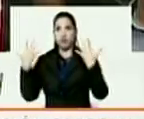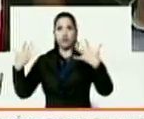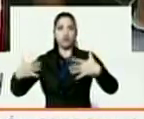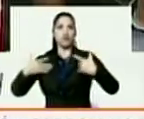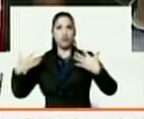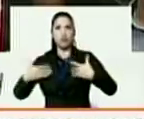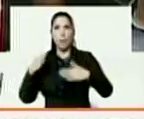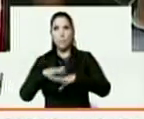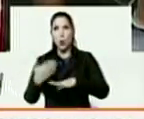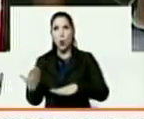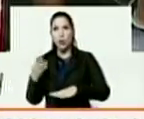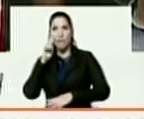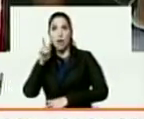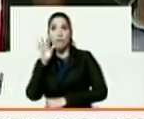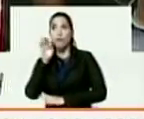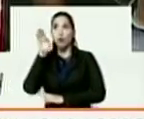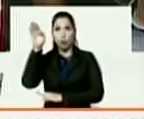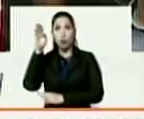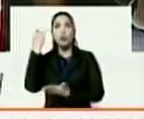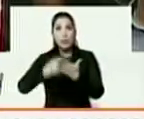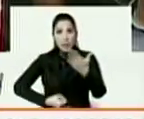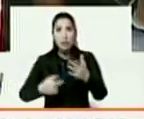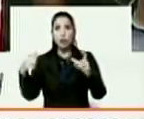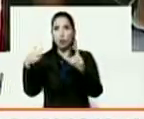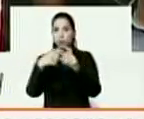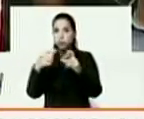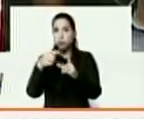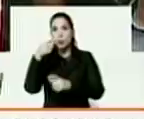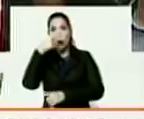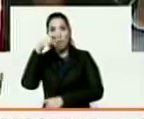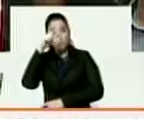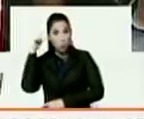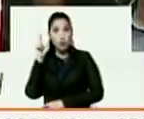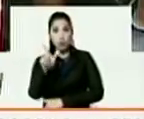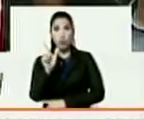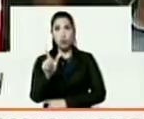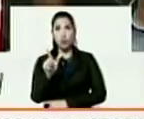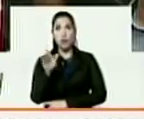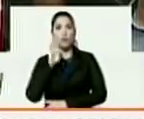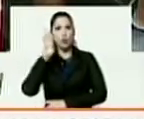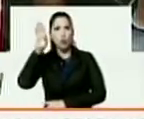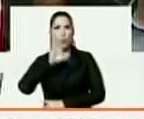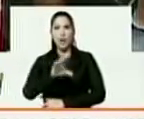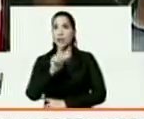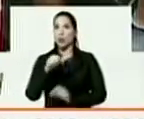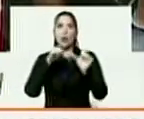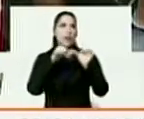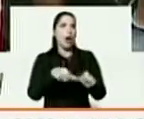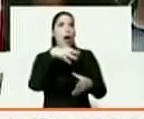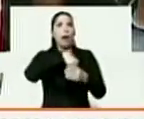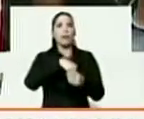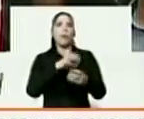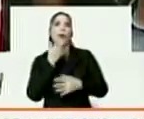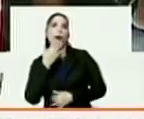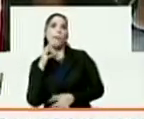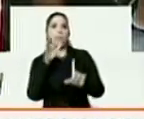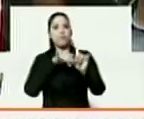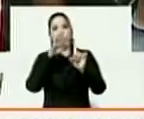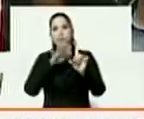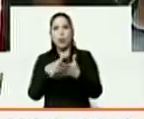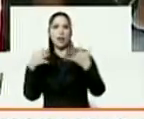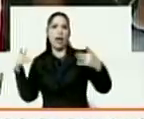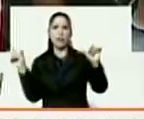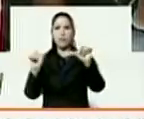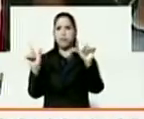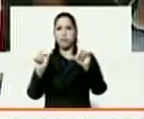ve su futuro ahí el futuro de la patria es el futuro la patria no se están quedando en la manipulación de los grandes